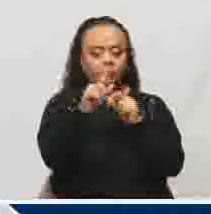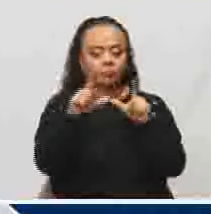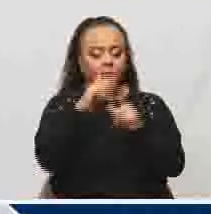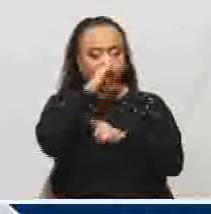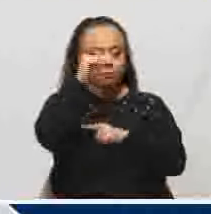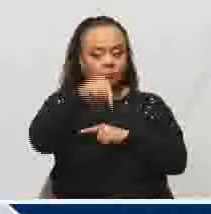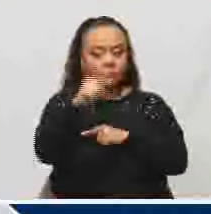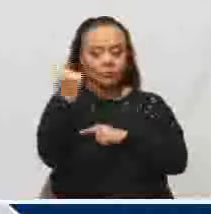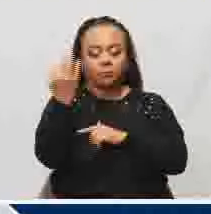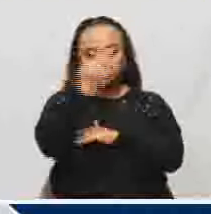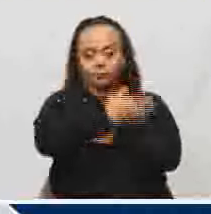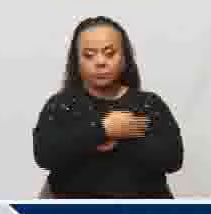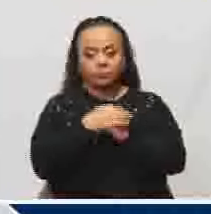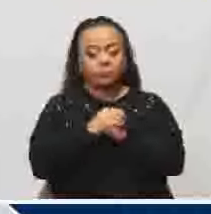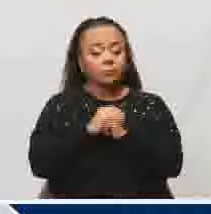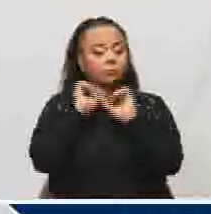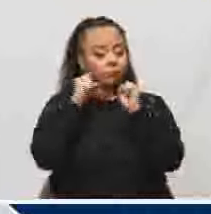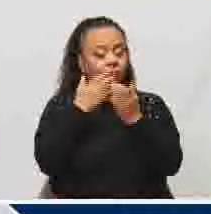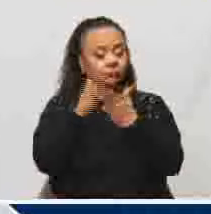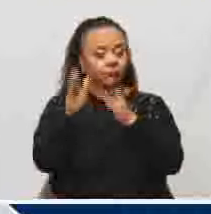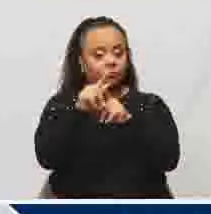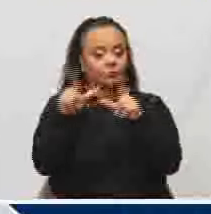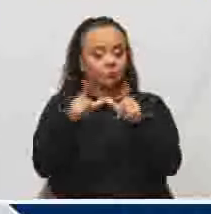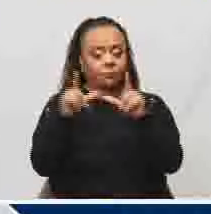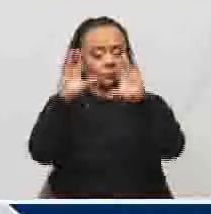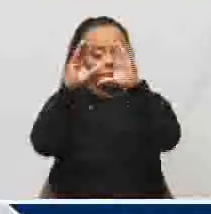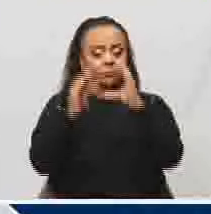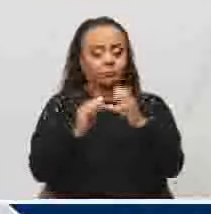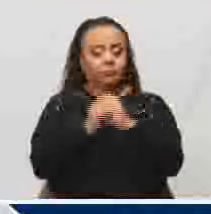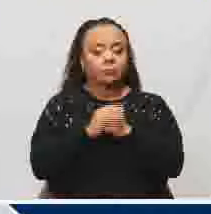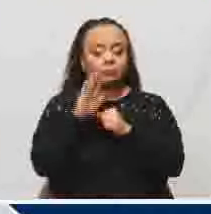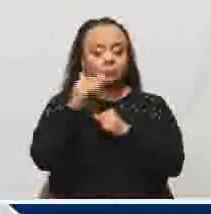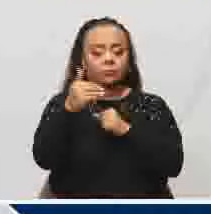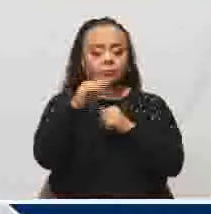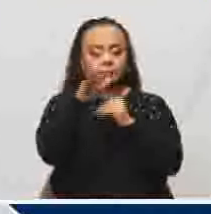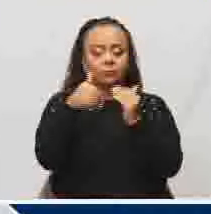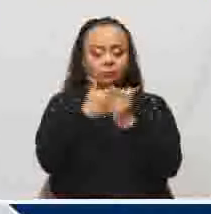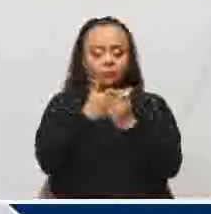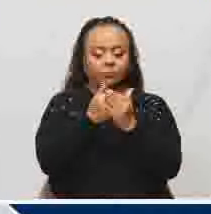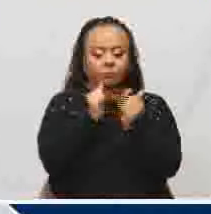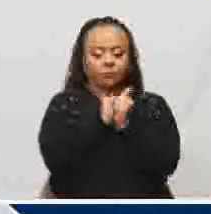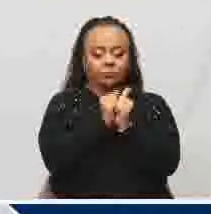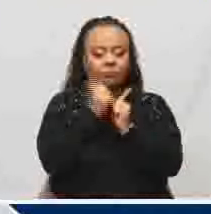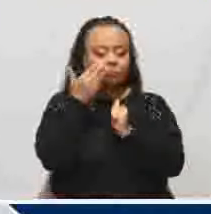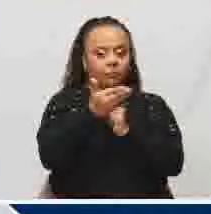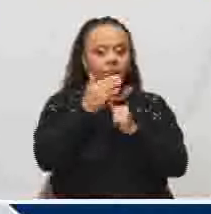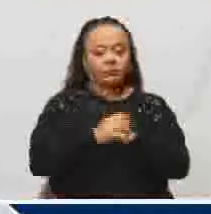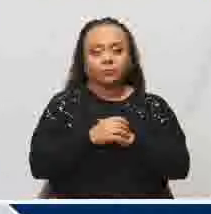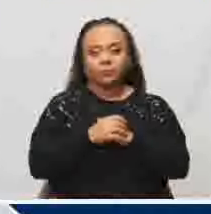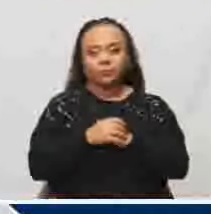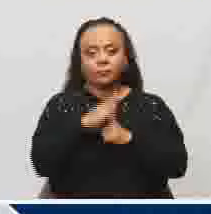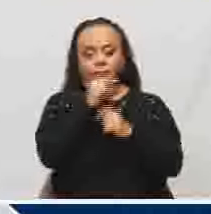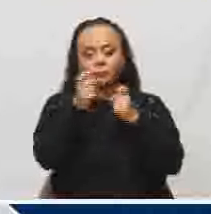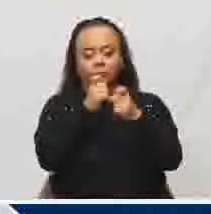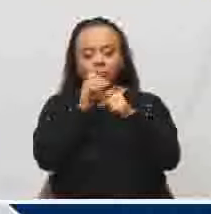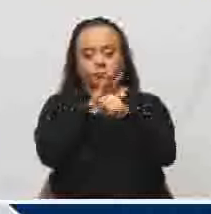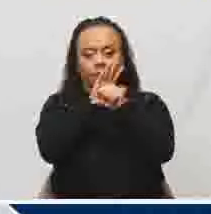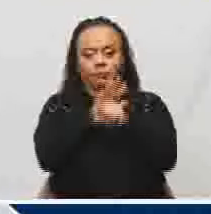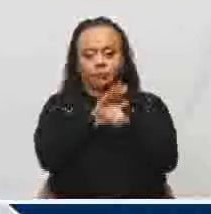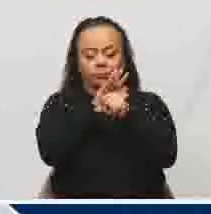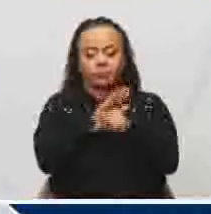hoy está una fecha de que puede quedar fuera de zona clasificación cuando todo el Campeonato ha estado ahí y el manejo de la de la presión y la